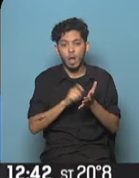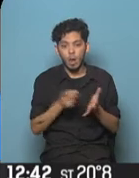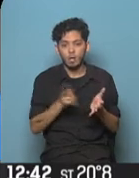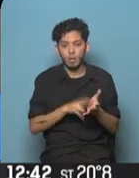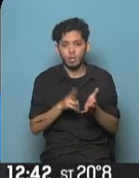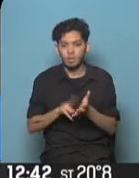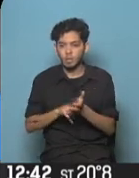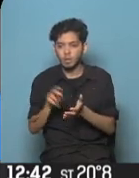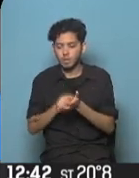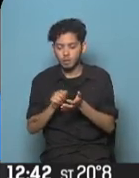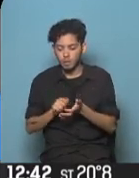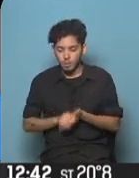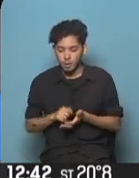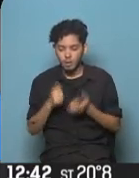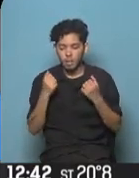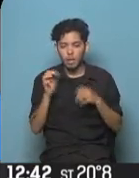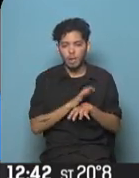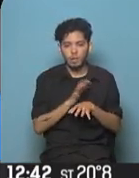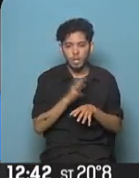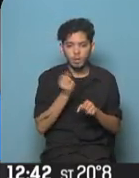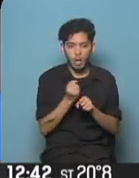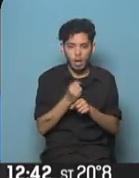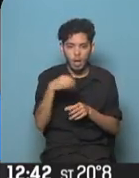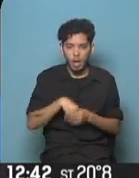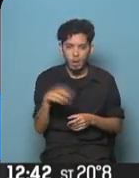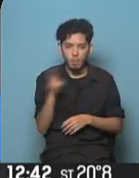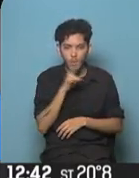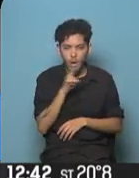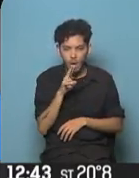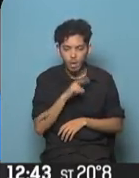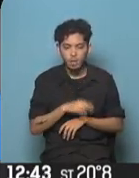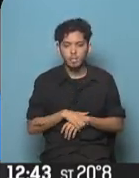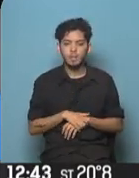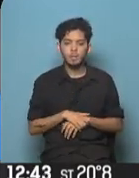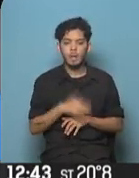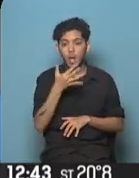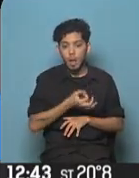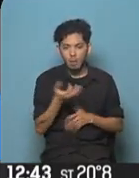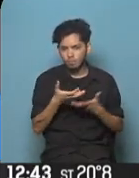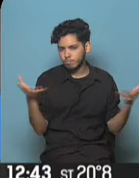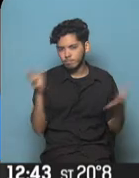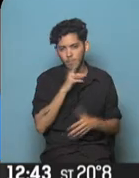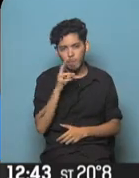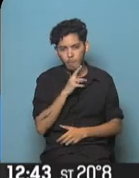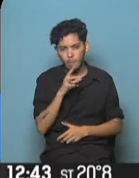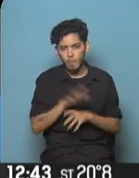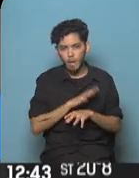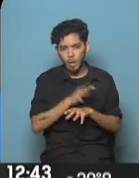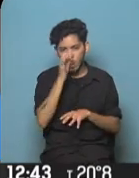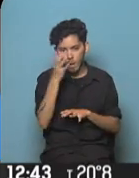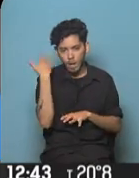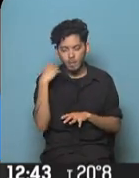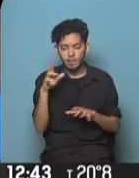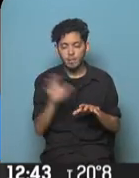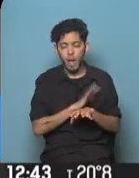reescribe constantemente también con las actrices con las que trabajamos. Y la verdad es que son grandes actrices, nunca habían actuado y